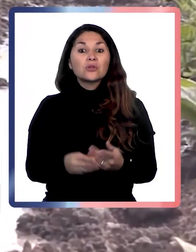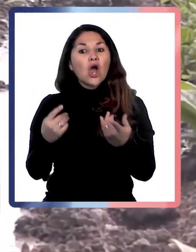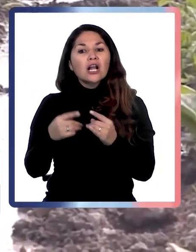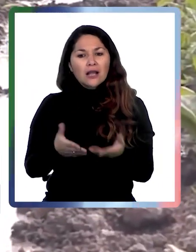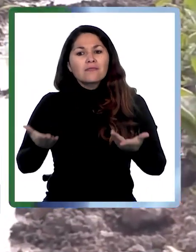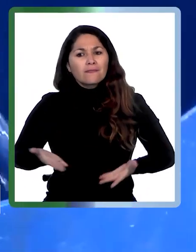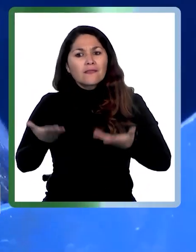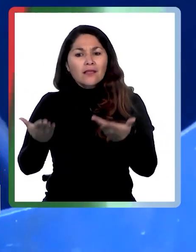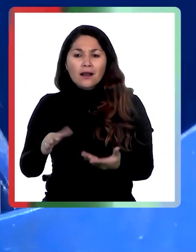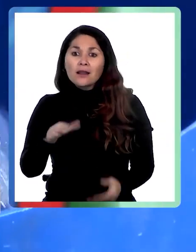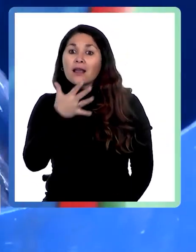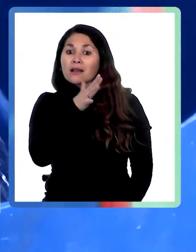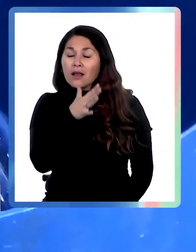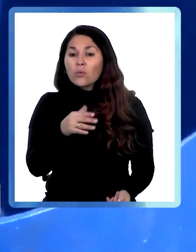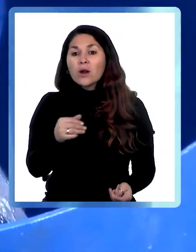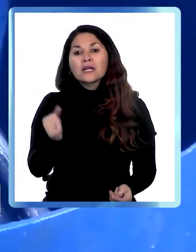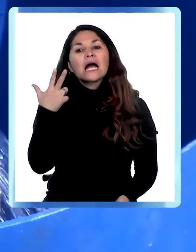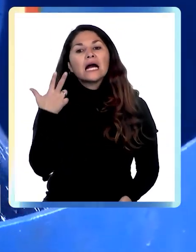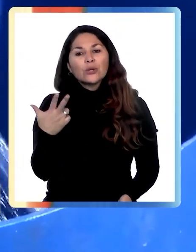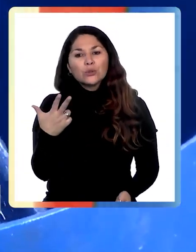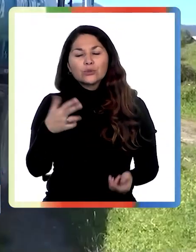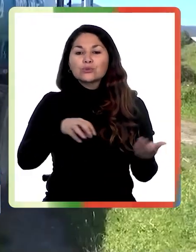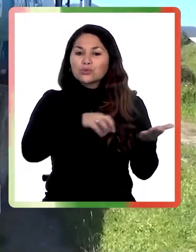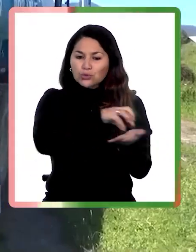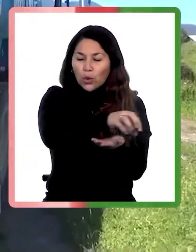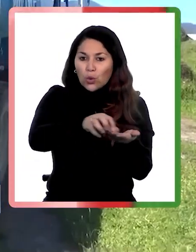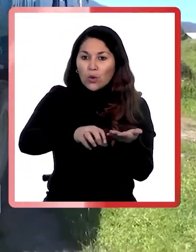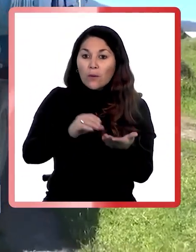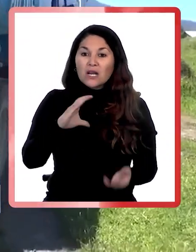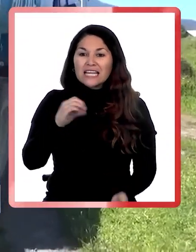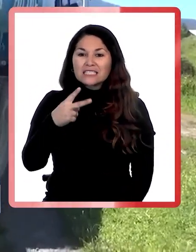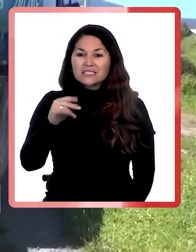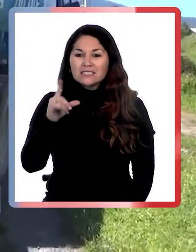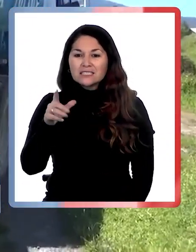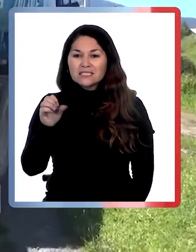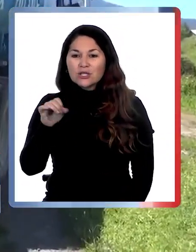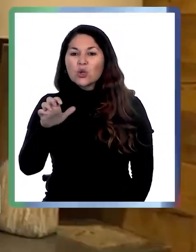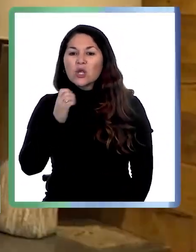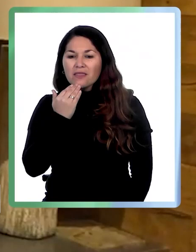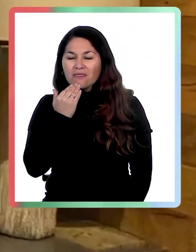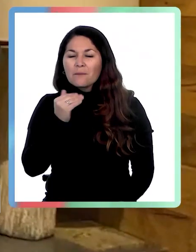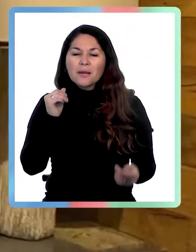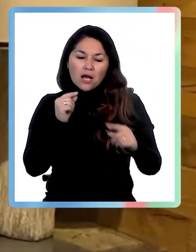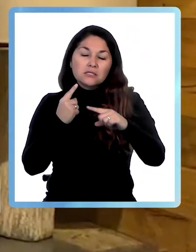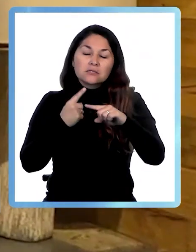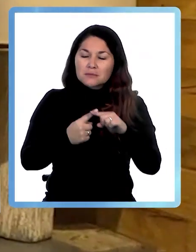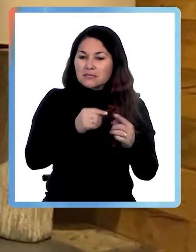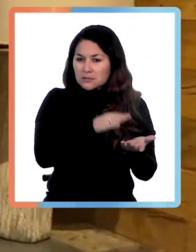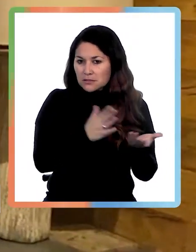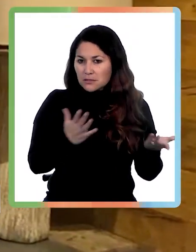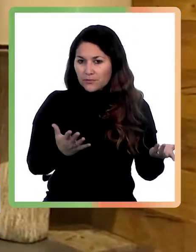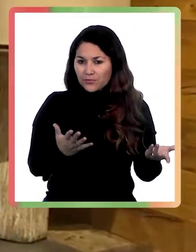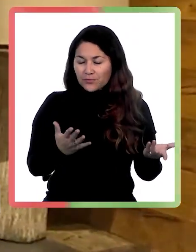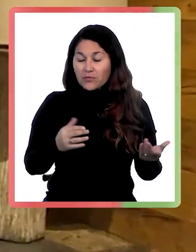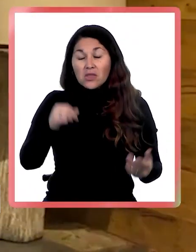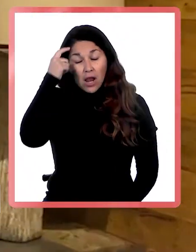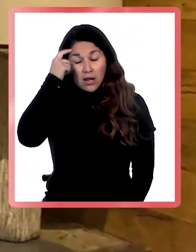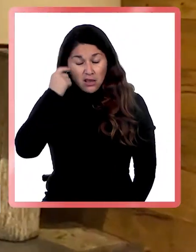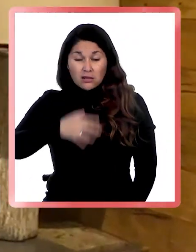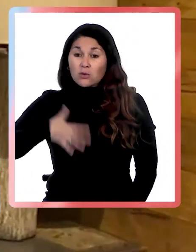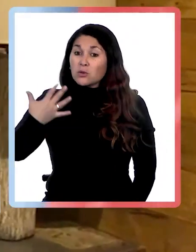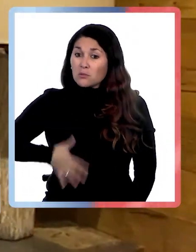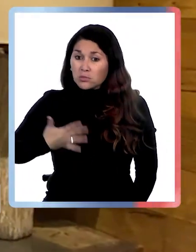poder garantizar el agua en chiloé como en las ocho comunas de la provincia de llanquihue A mi parecer una de las prioridades